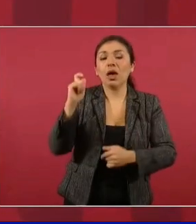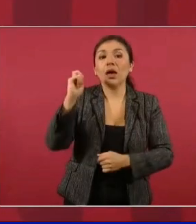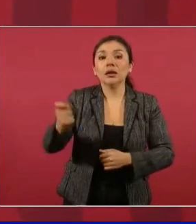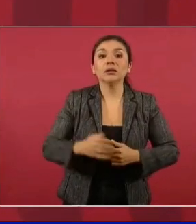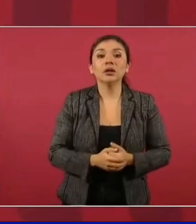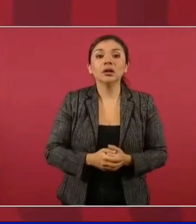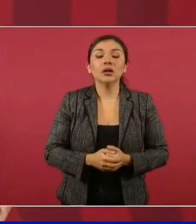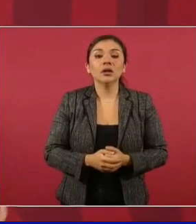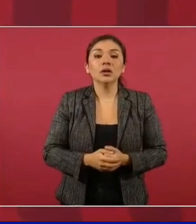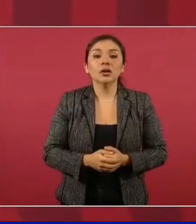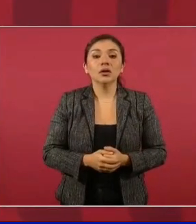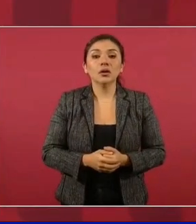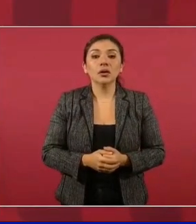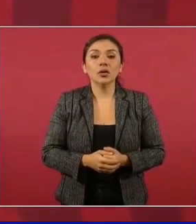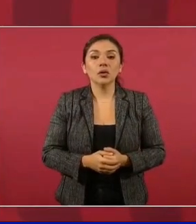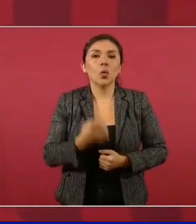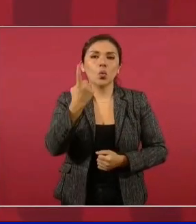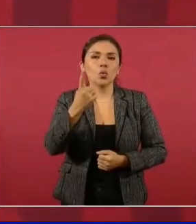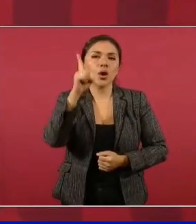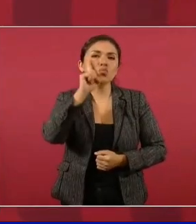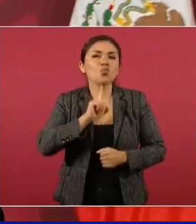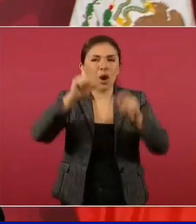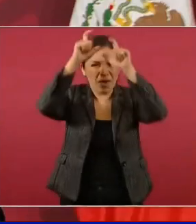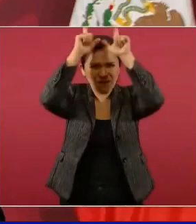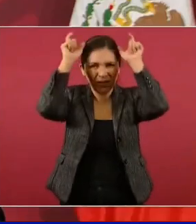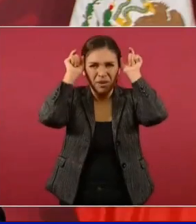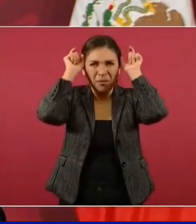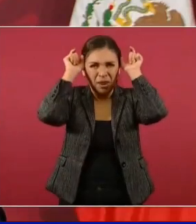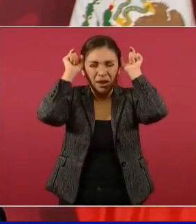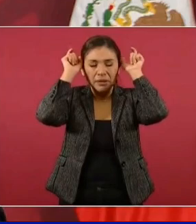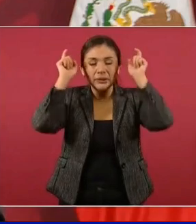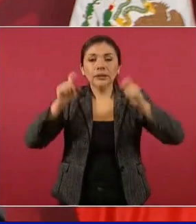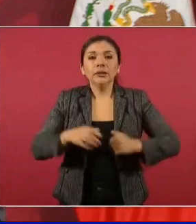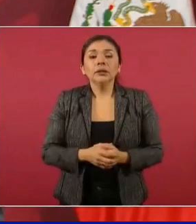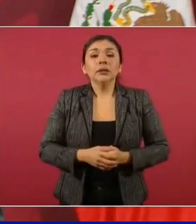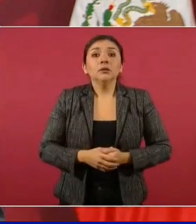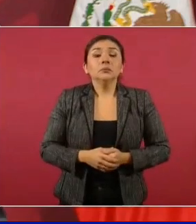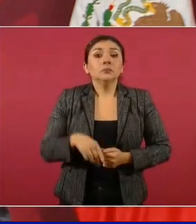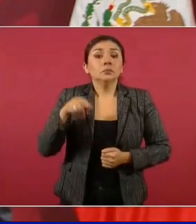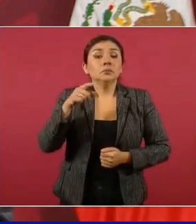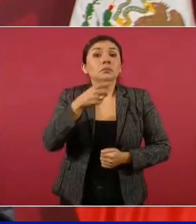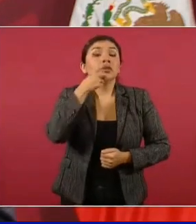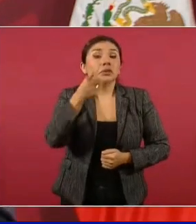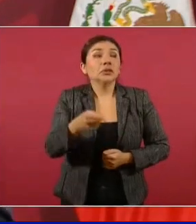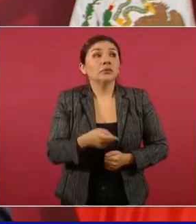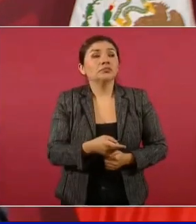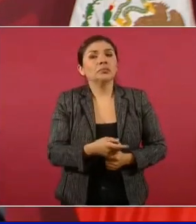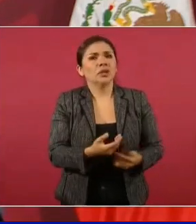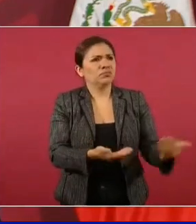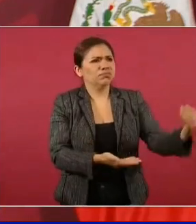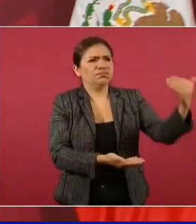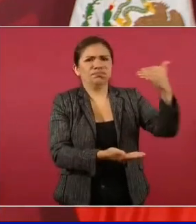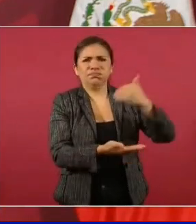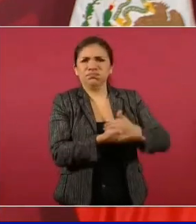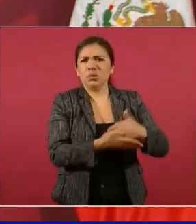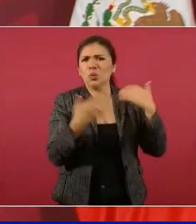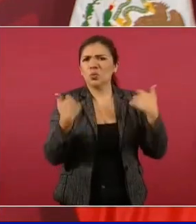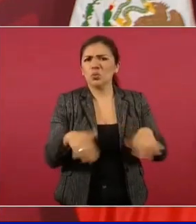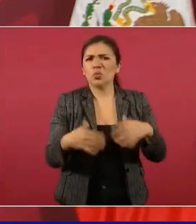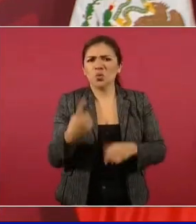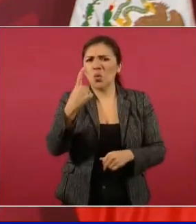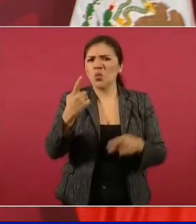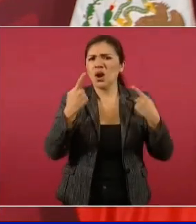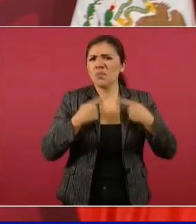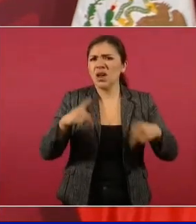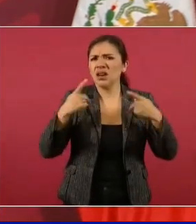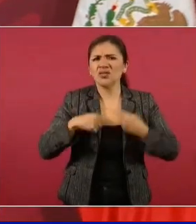por una enfermera que llegó un alto funcionario público del